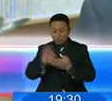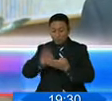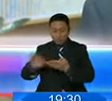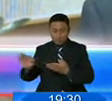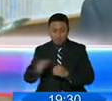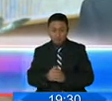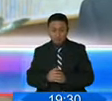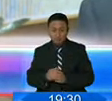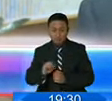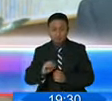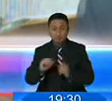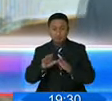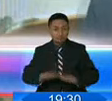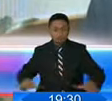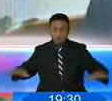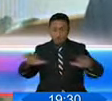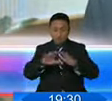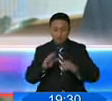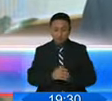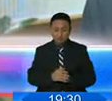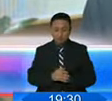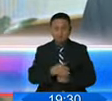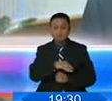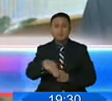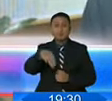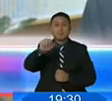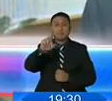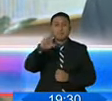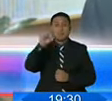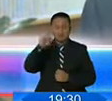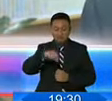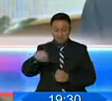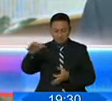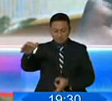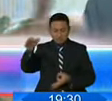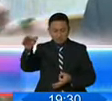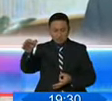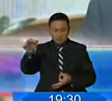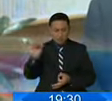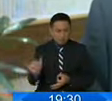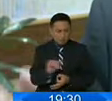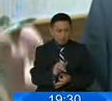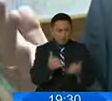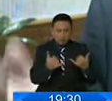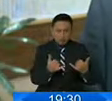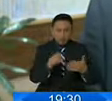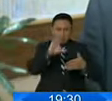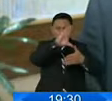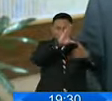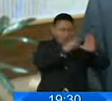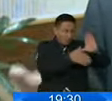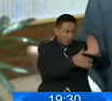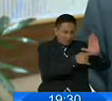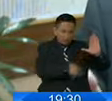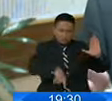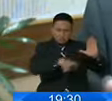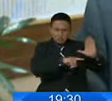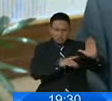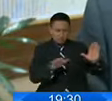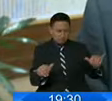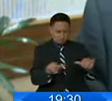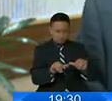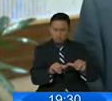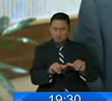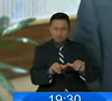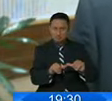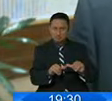metropolitano, tanto en lo urbano como en lo rural. Esa matriz no guarda relación y coherencia con los mapas que son anexos del plan de uso y ocupación